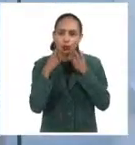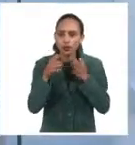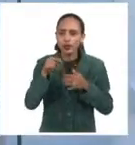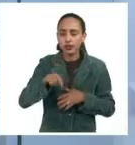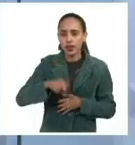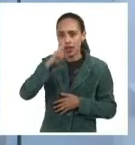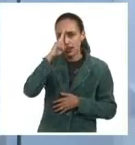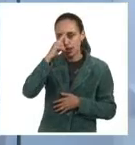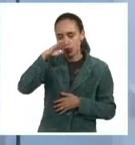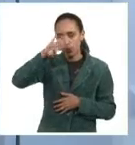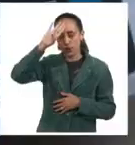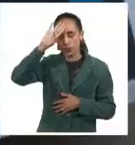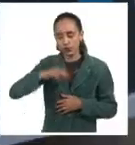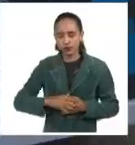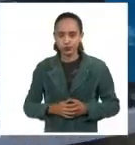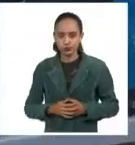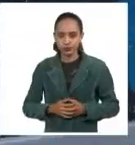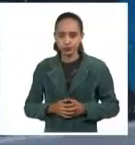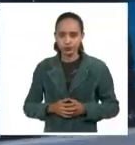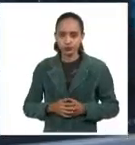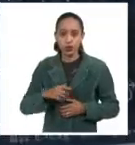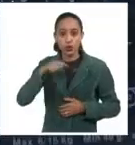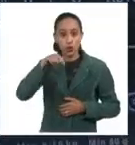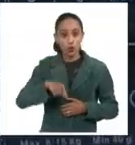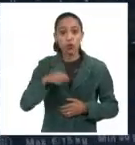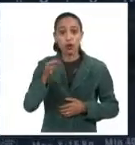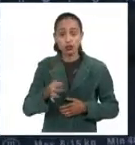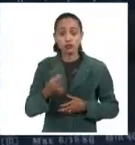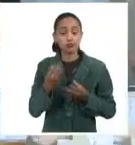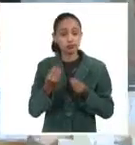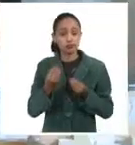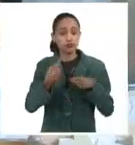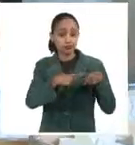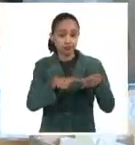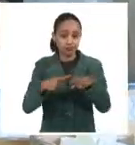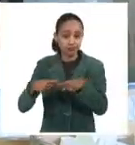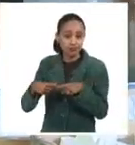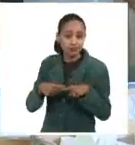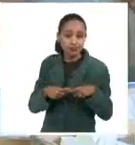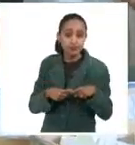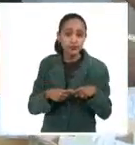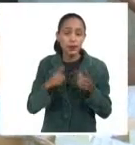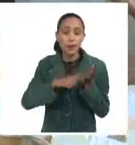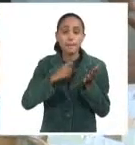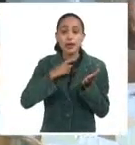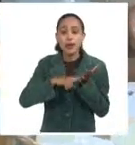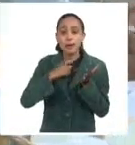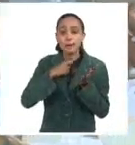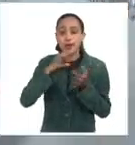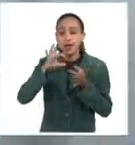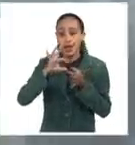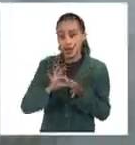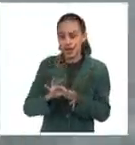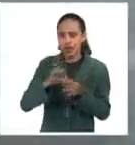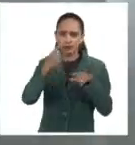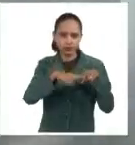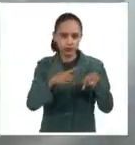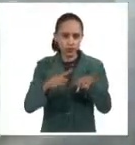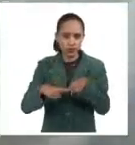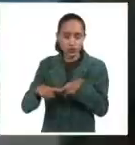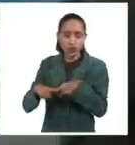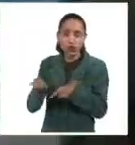los cubanos. Hoy forman parte de su cartera de productos el popular PPG, ateromixol, y los